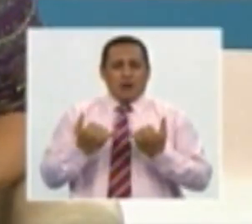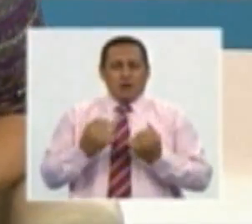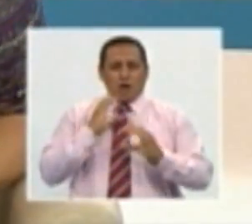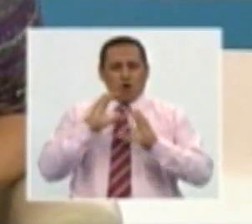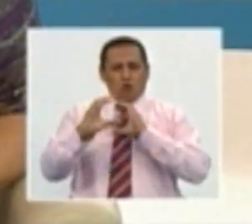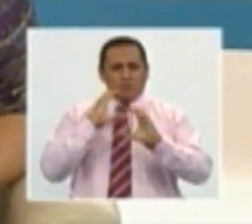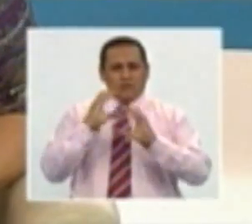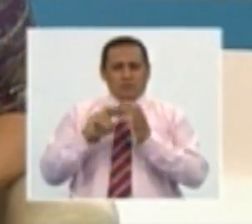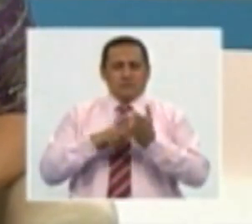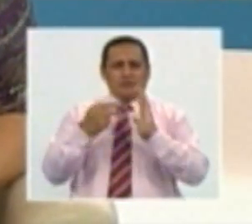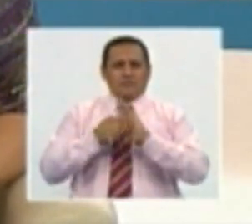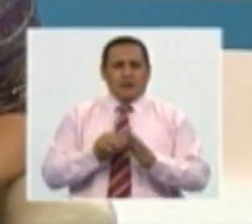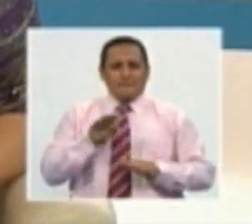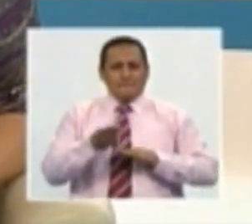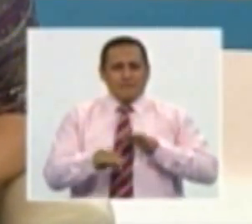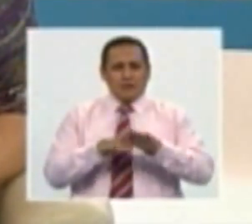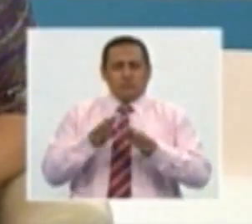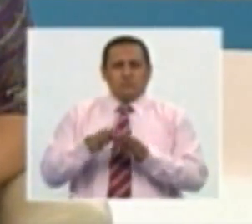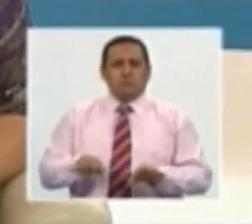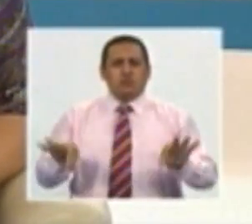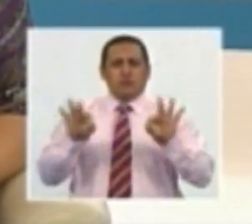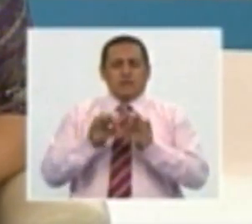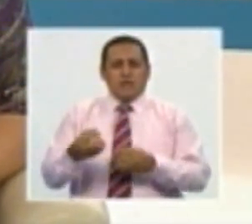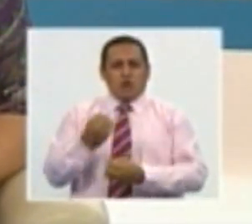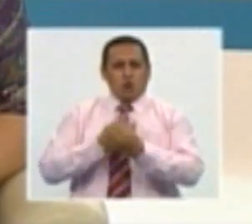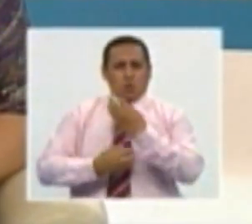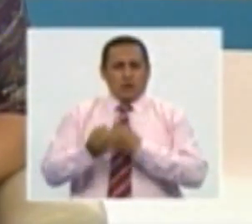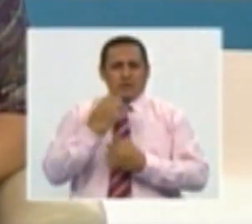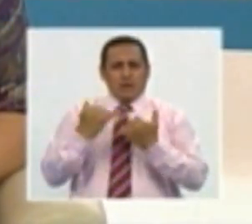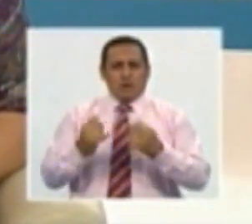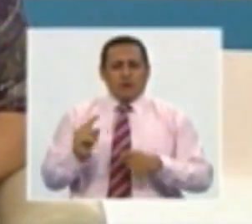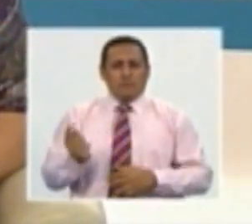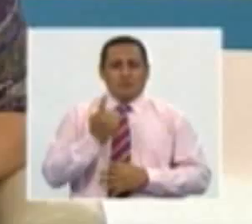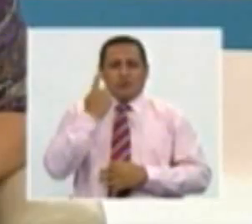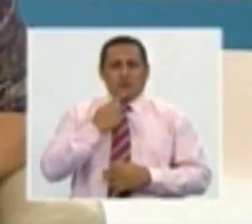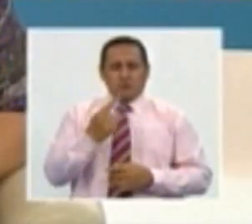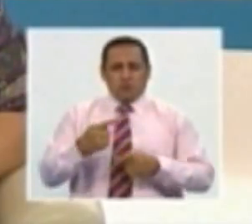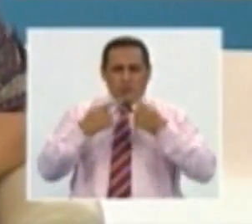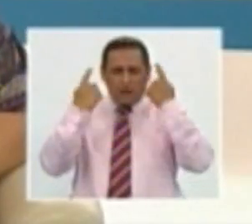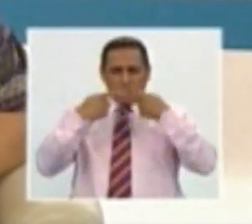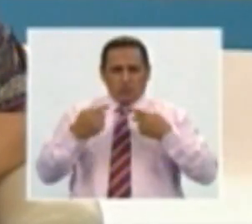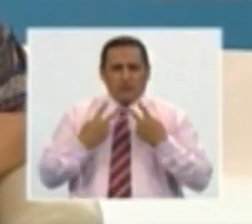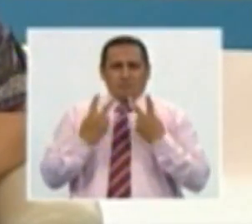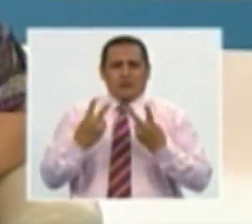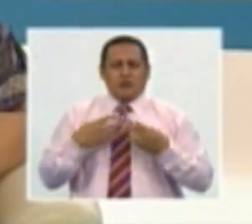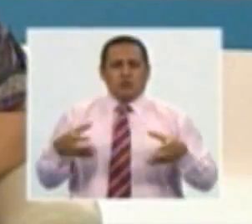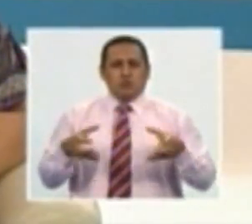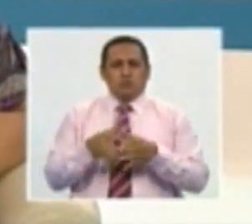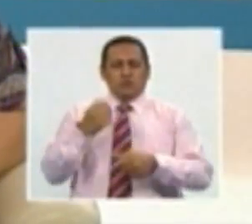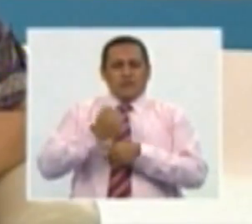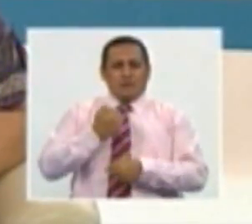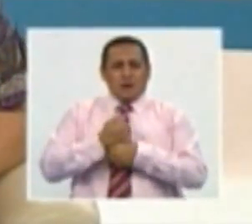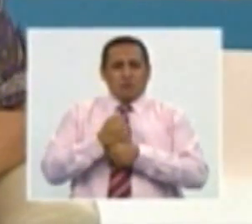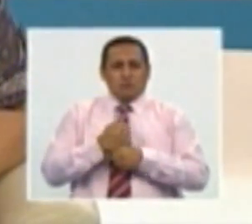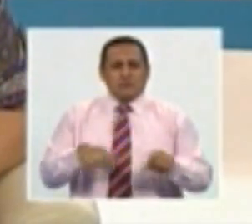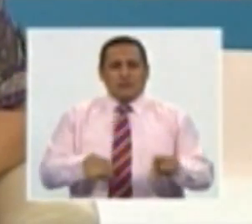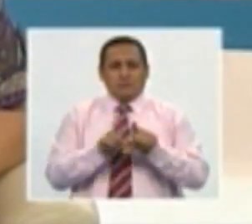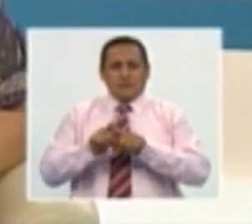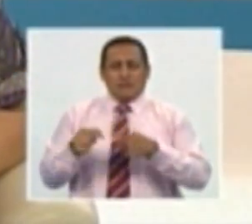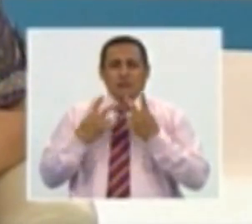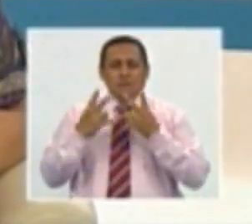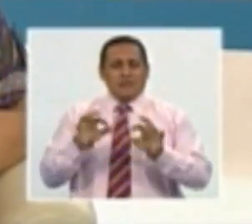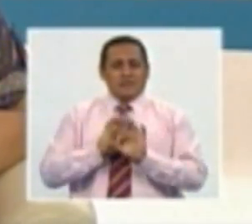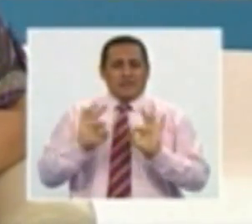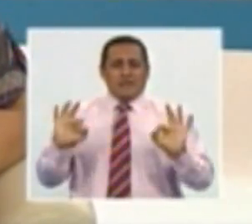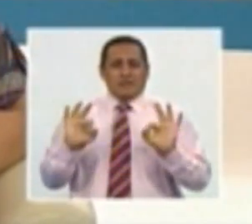ahora conversamos respecto de los pasos que hay que seguir, como este que me comenta en un principio, de lo mejor llegar a un acuerdo con el empleador y bueno, pues si ya no